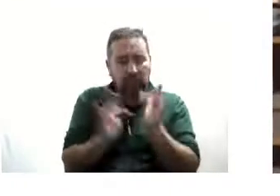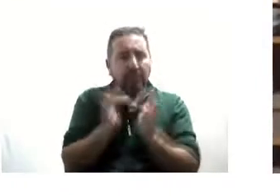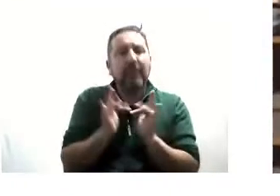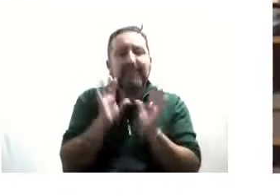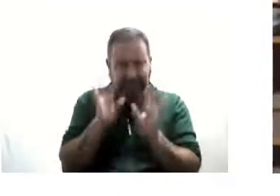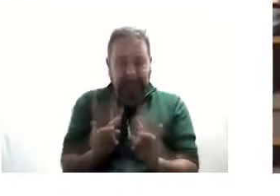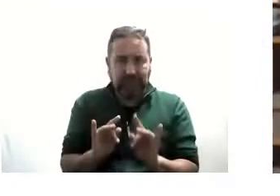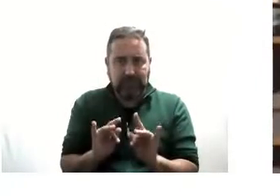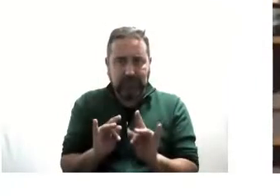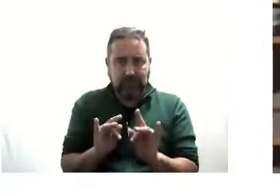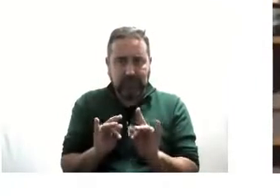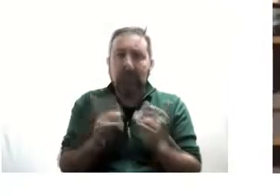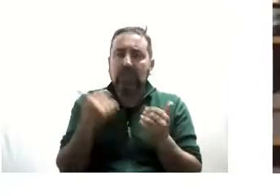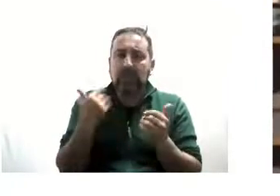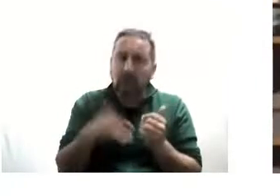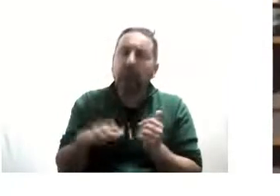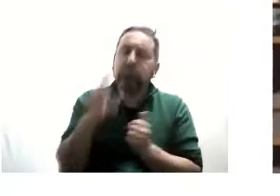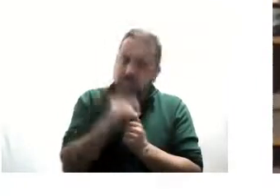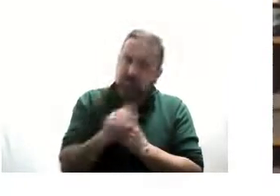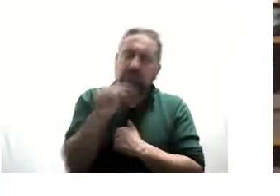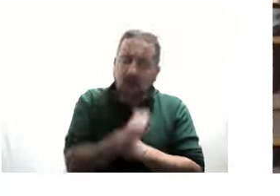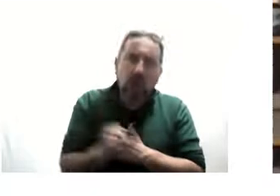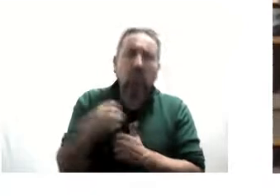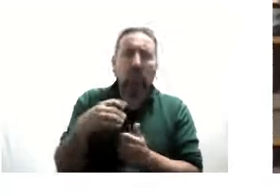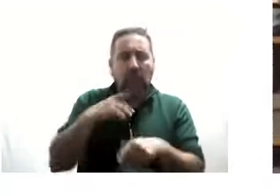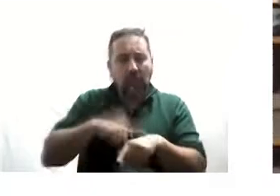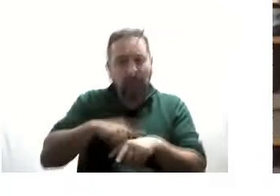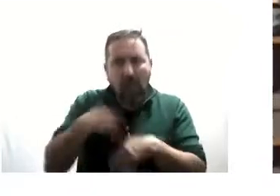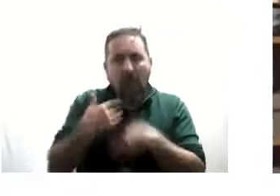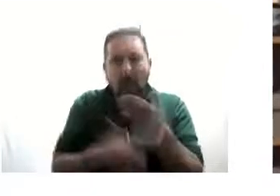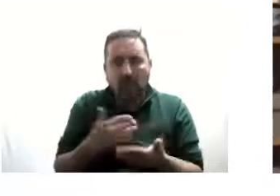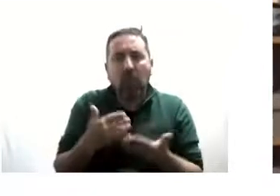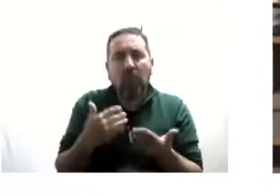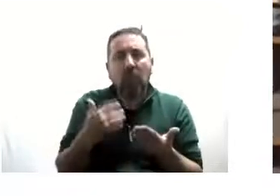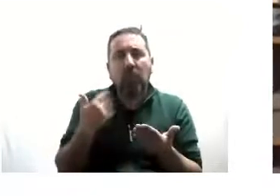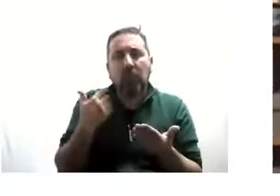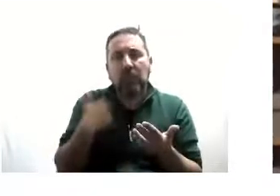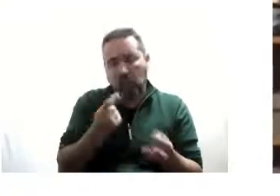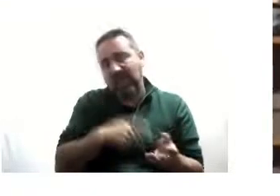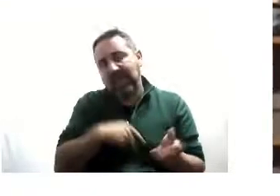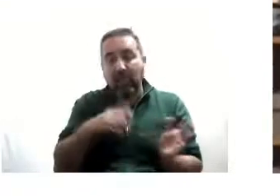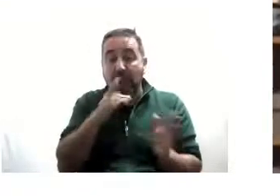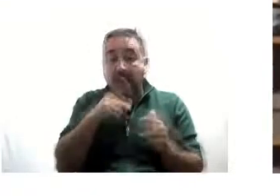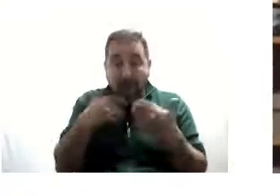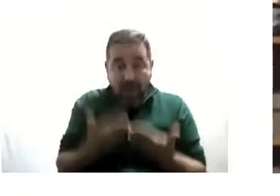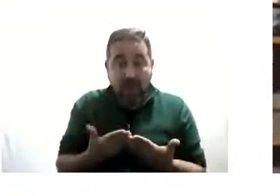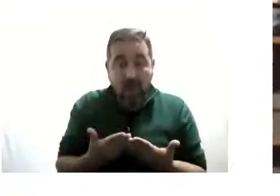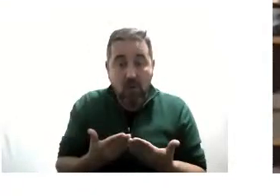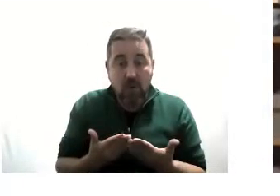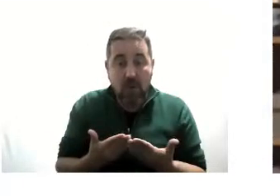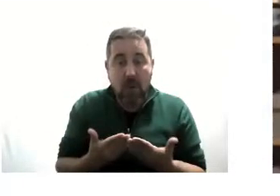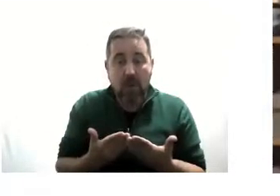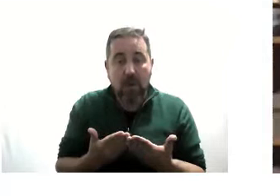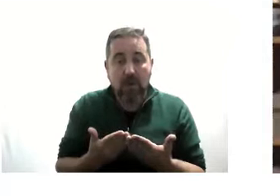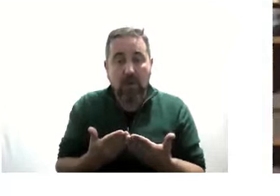sí. Afortunadamente esto ha tardado años en estar más o menos generalizado, pero ahora mismo en cualquier hospital,